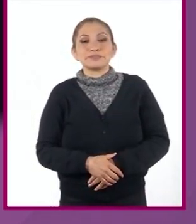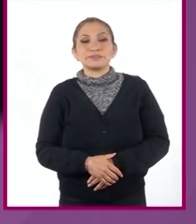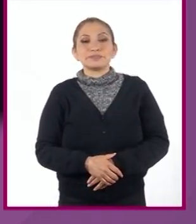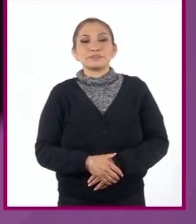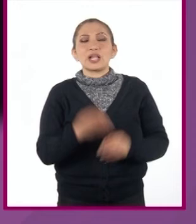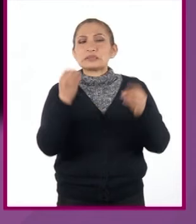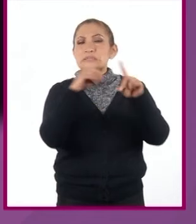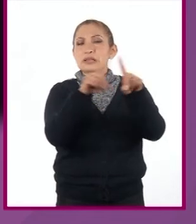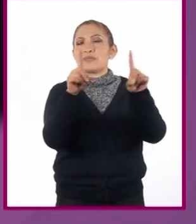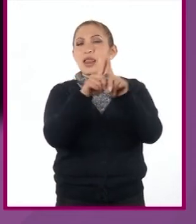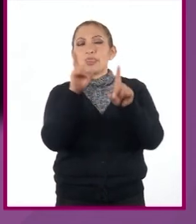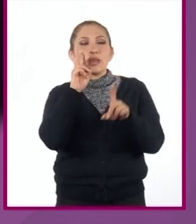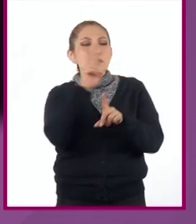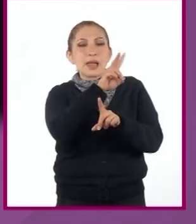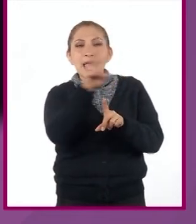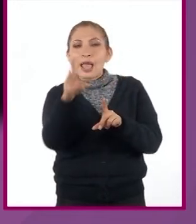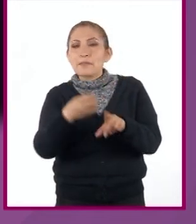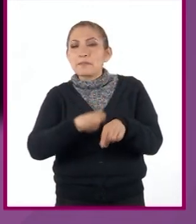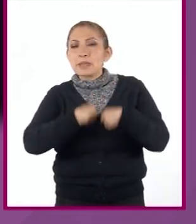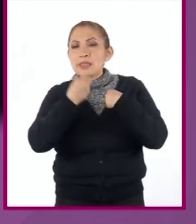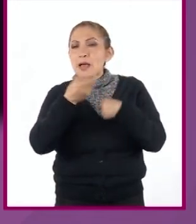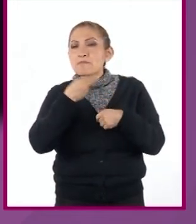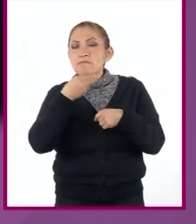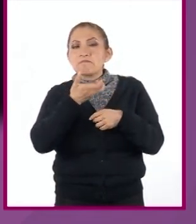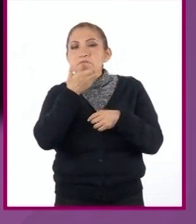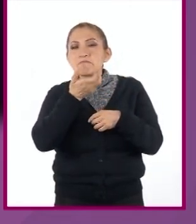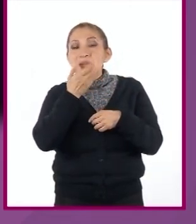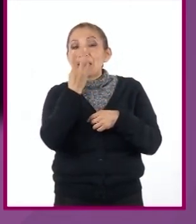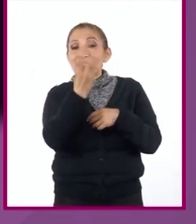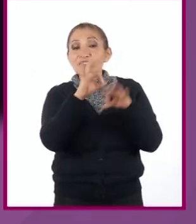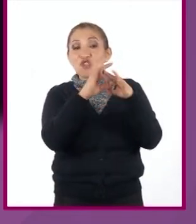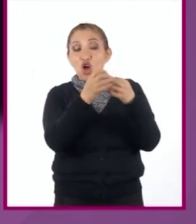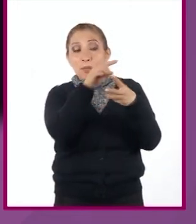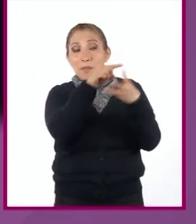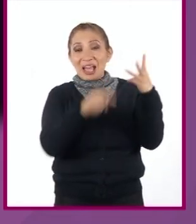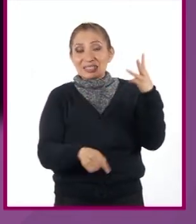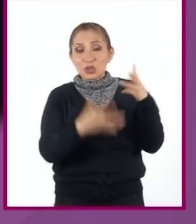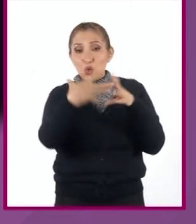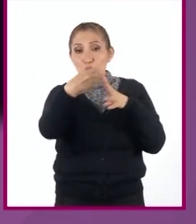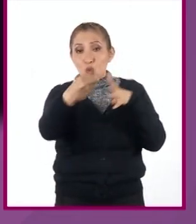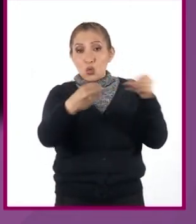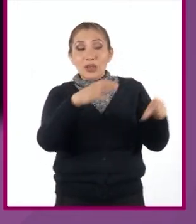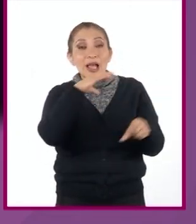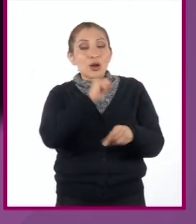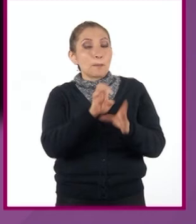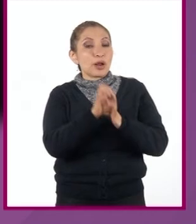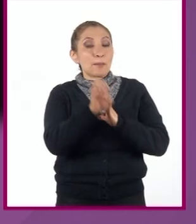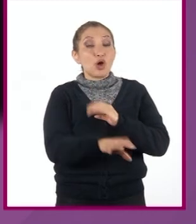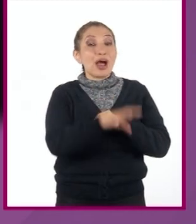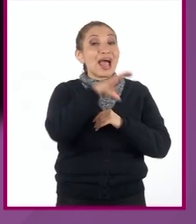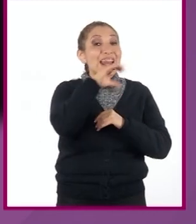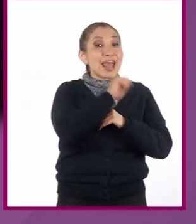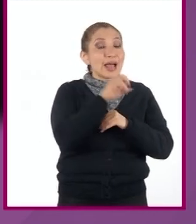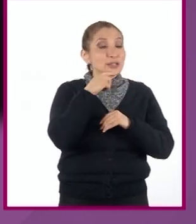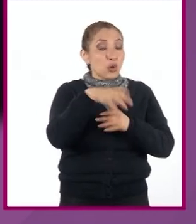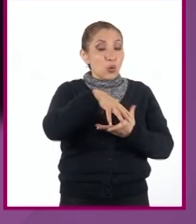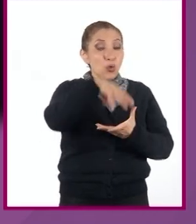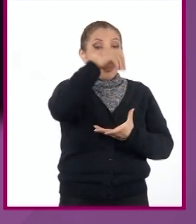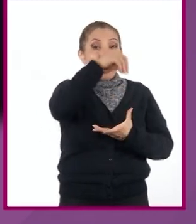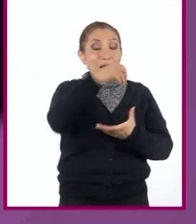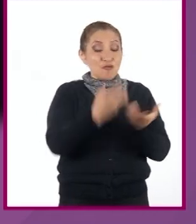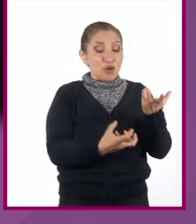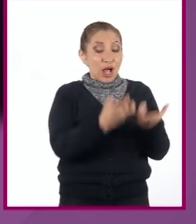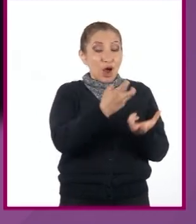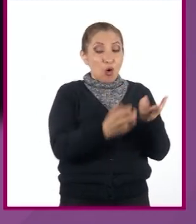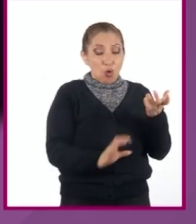En muchas situaciones cotidianas se pueden presentar los 3 tipos de transferencia de calor. Por ejemplo, el calor se transfiere del fuego